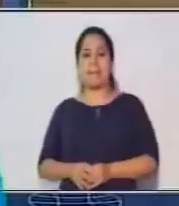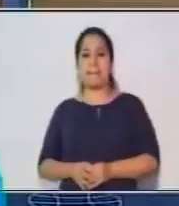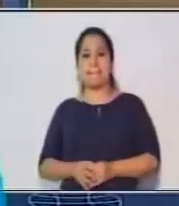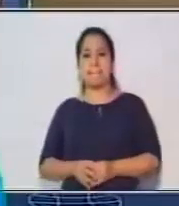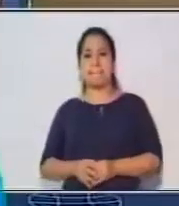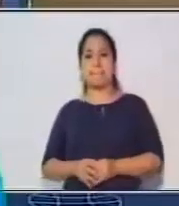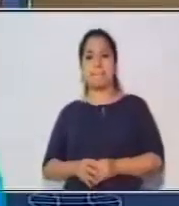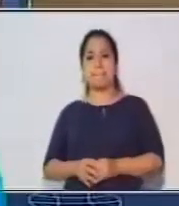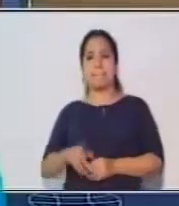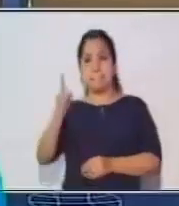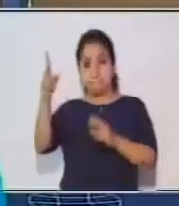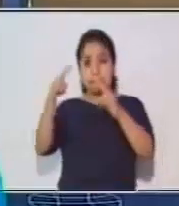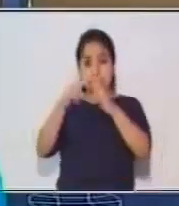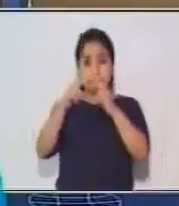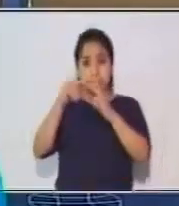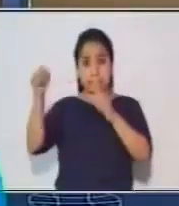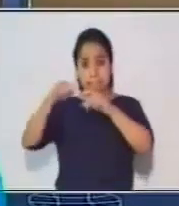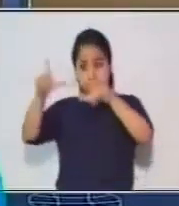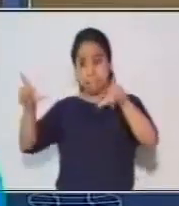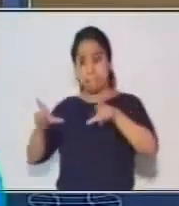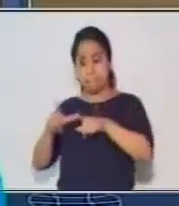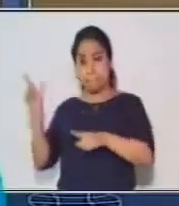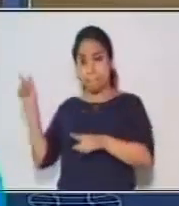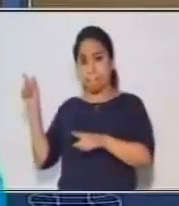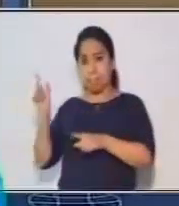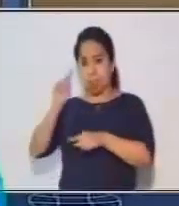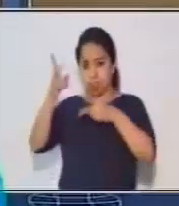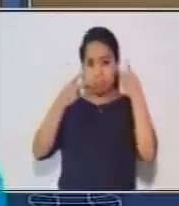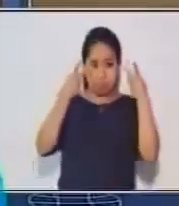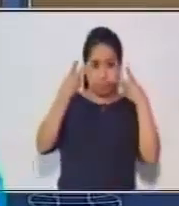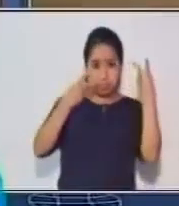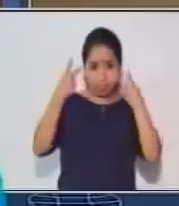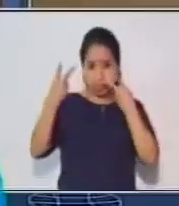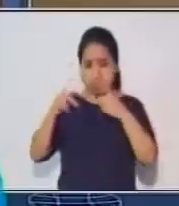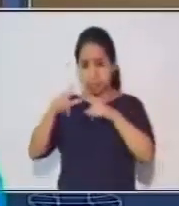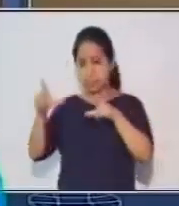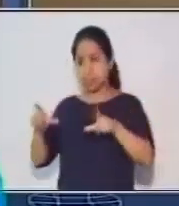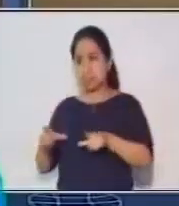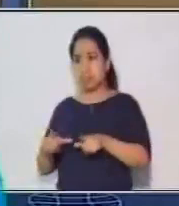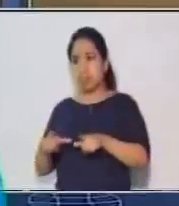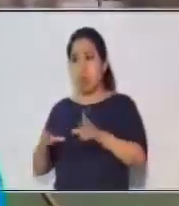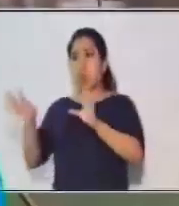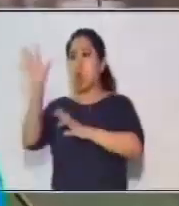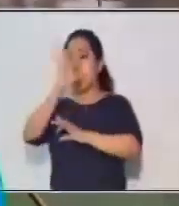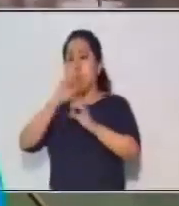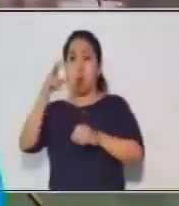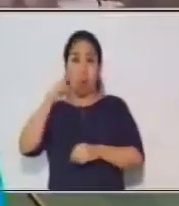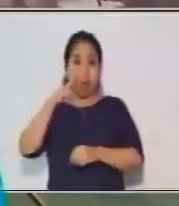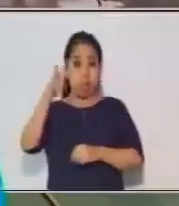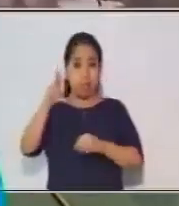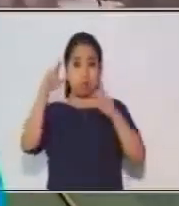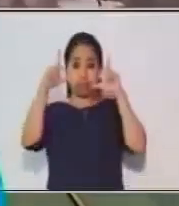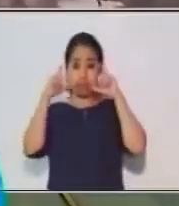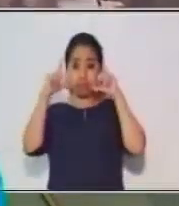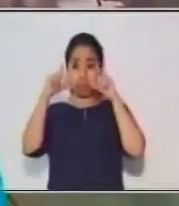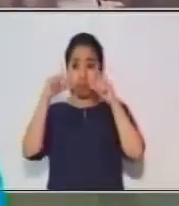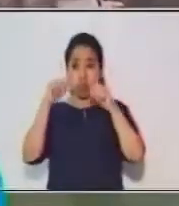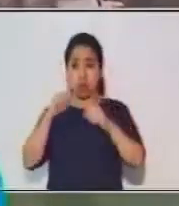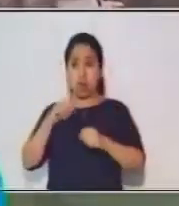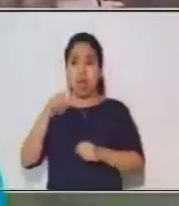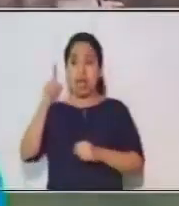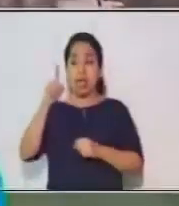¿Conoces acá? Creo que lo has visitado o lo has visto en alguna foto. Esto es